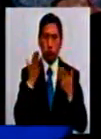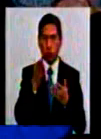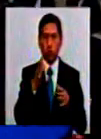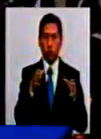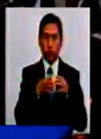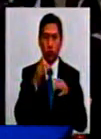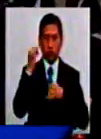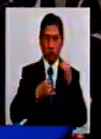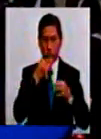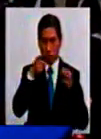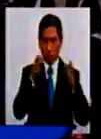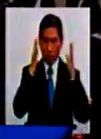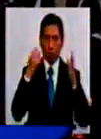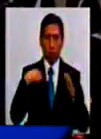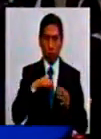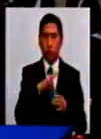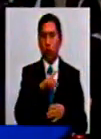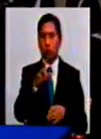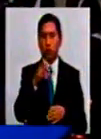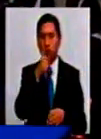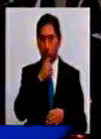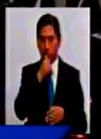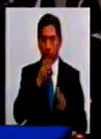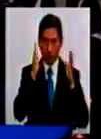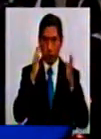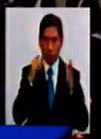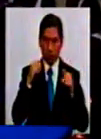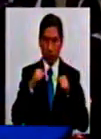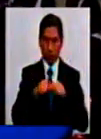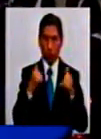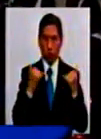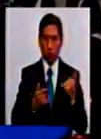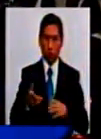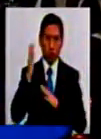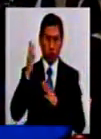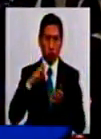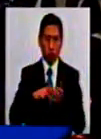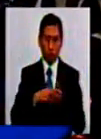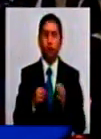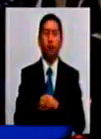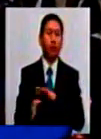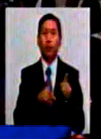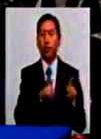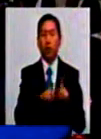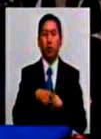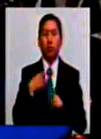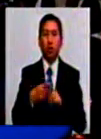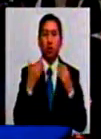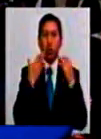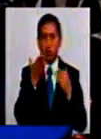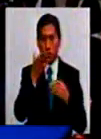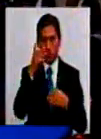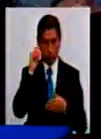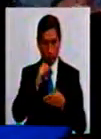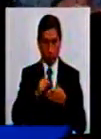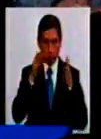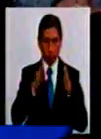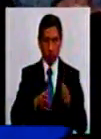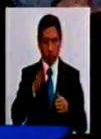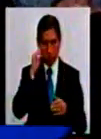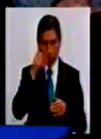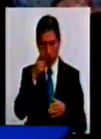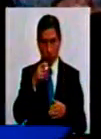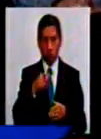Corte por su atención y por su paciencia durante esta vista oral. También quisiera dar las gracias al secretario, al señor